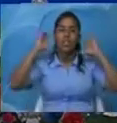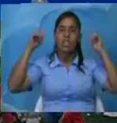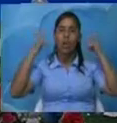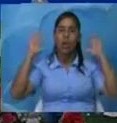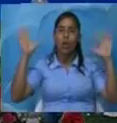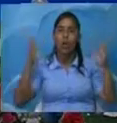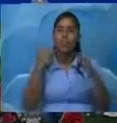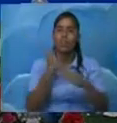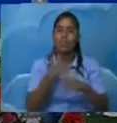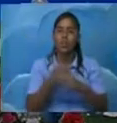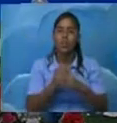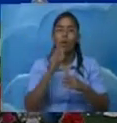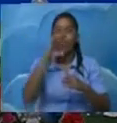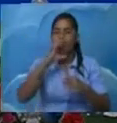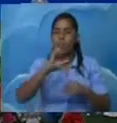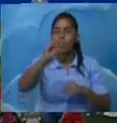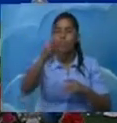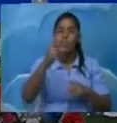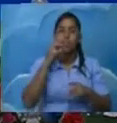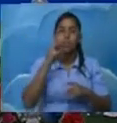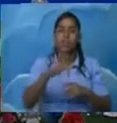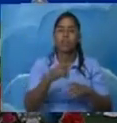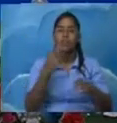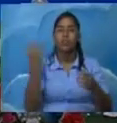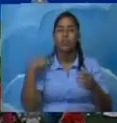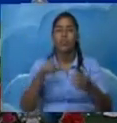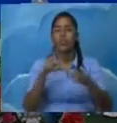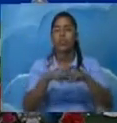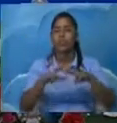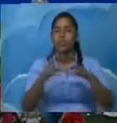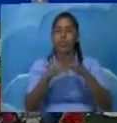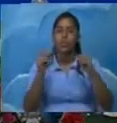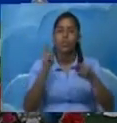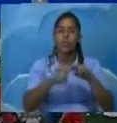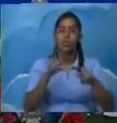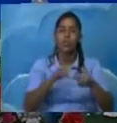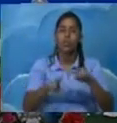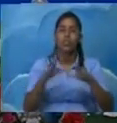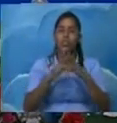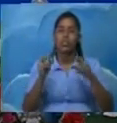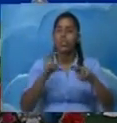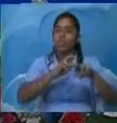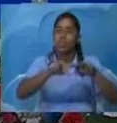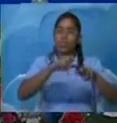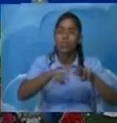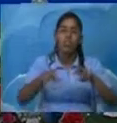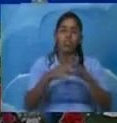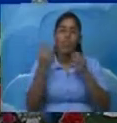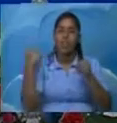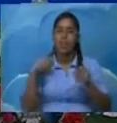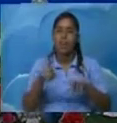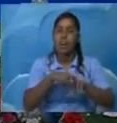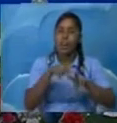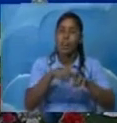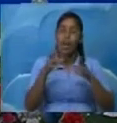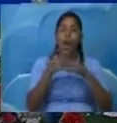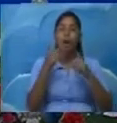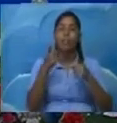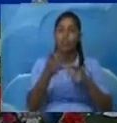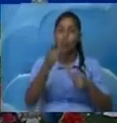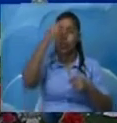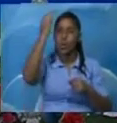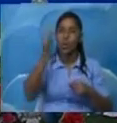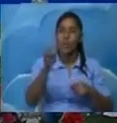como unos elefantes. Mire cómo tengo los muchachitos, los sutes andan descalzos. Rafaelito, ayúdeme. ¿Tú no crees